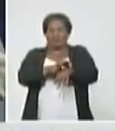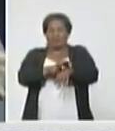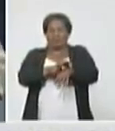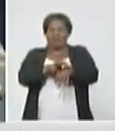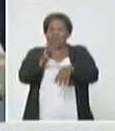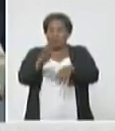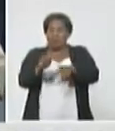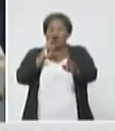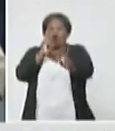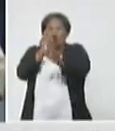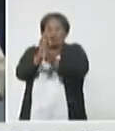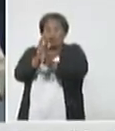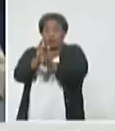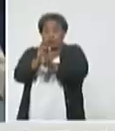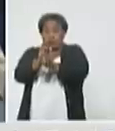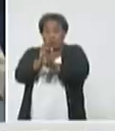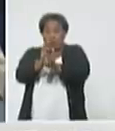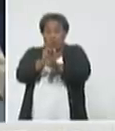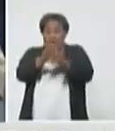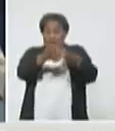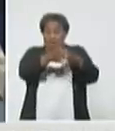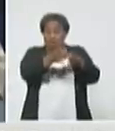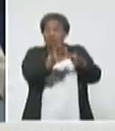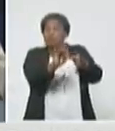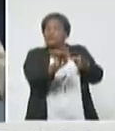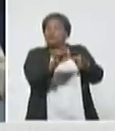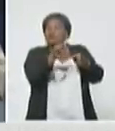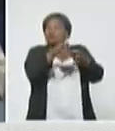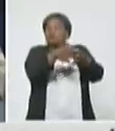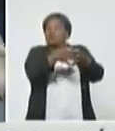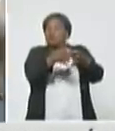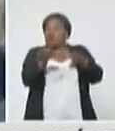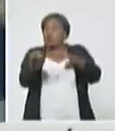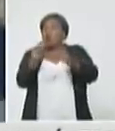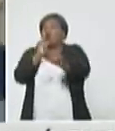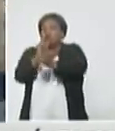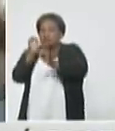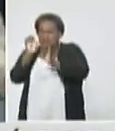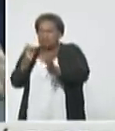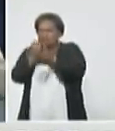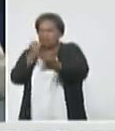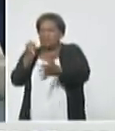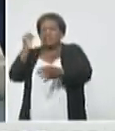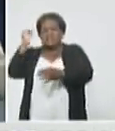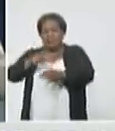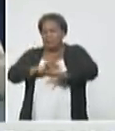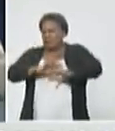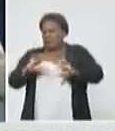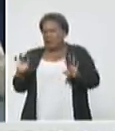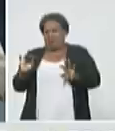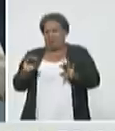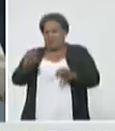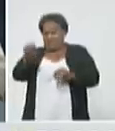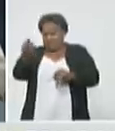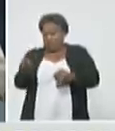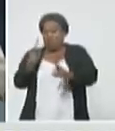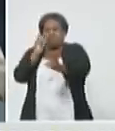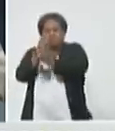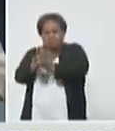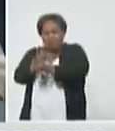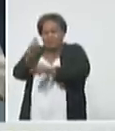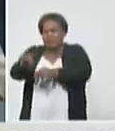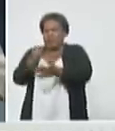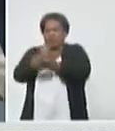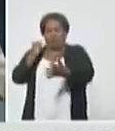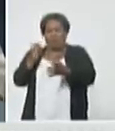contacto, nosotros sabemos que es una persona que ha estado en contacto con una que ya se confirmó y que no